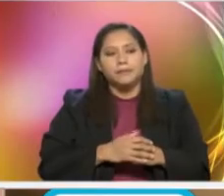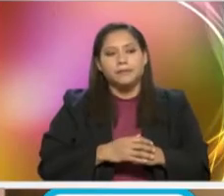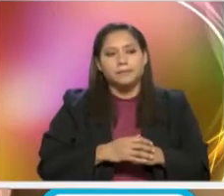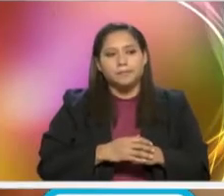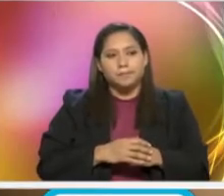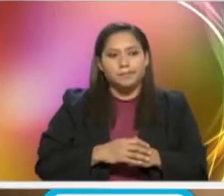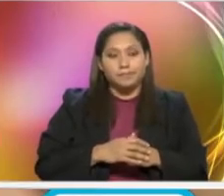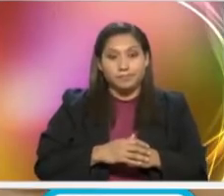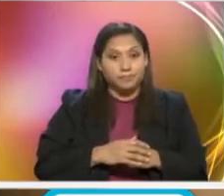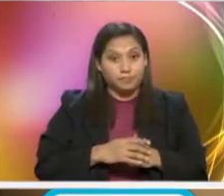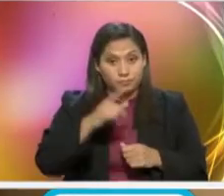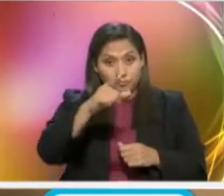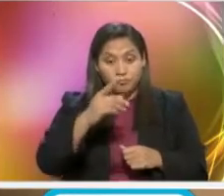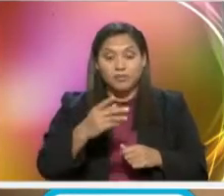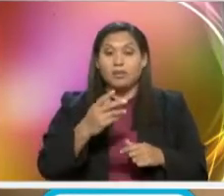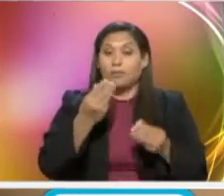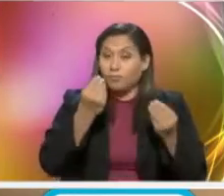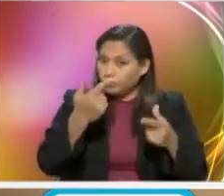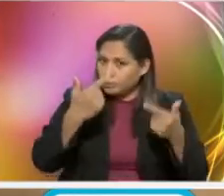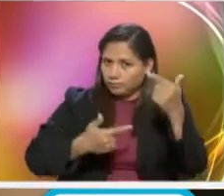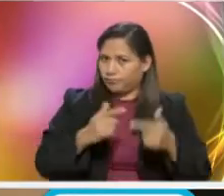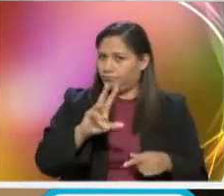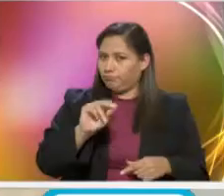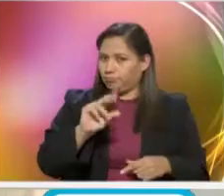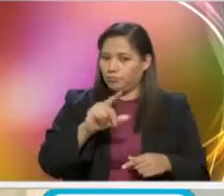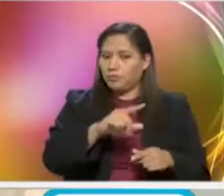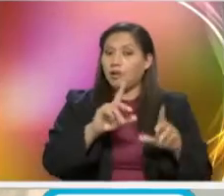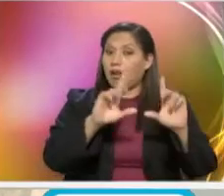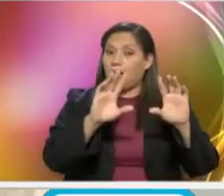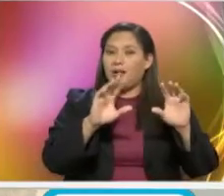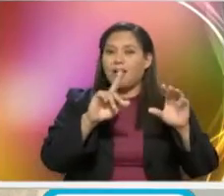Ok. No vayan echando también mucha leche. No queremos que quede